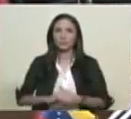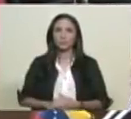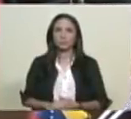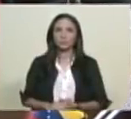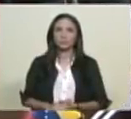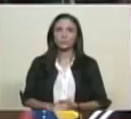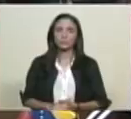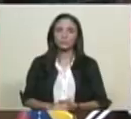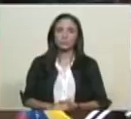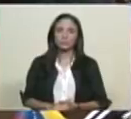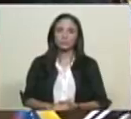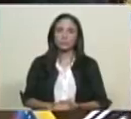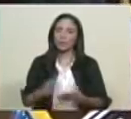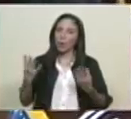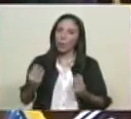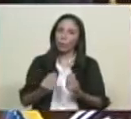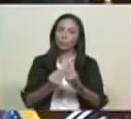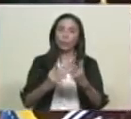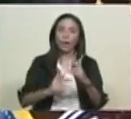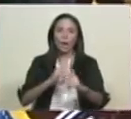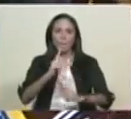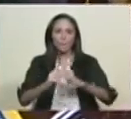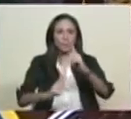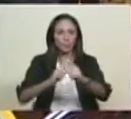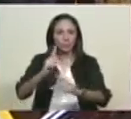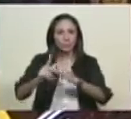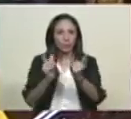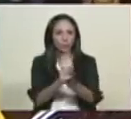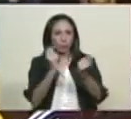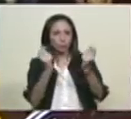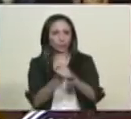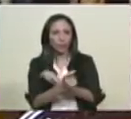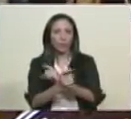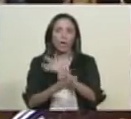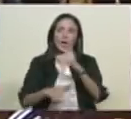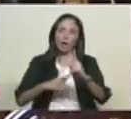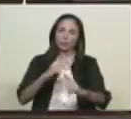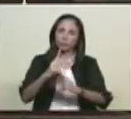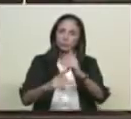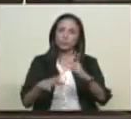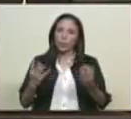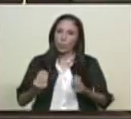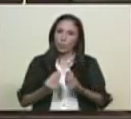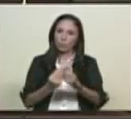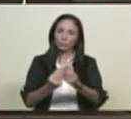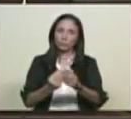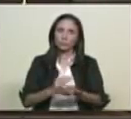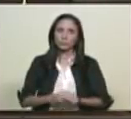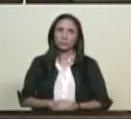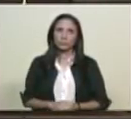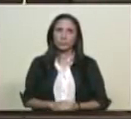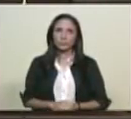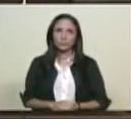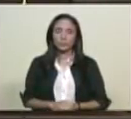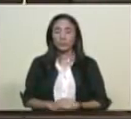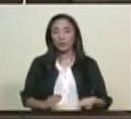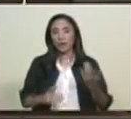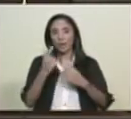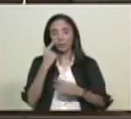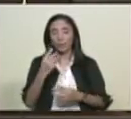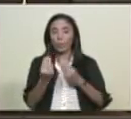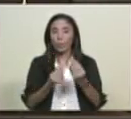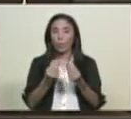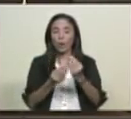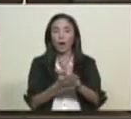a acompañarlo en los procesos de construcción de una nueva sociedad, que sin lugar a dudas tiene que ser una sociedad